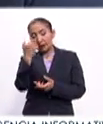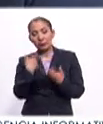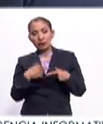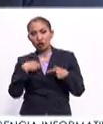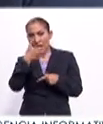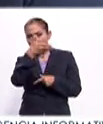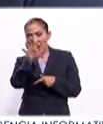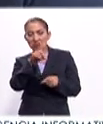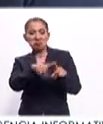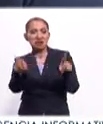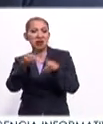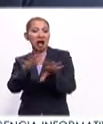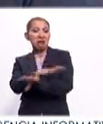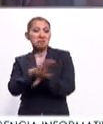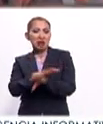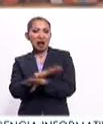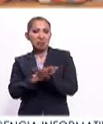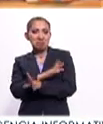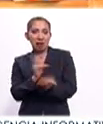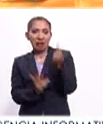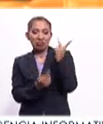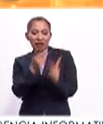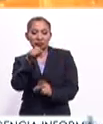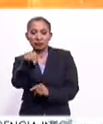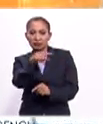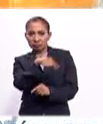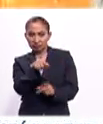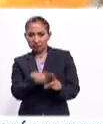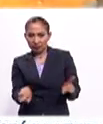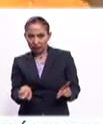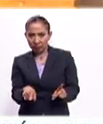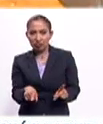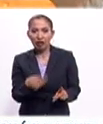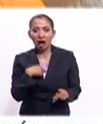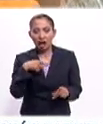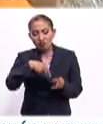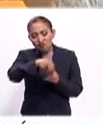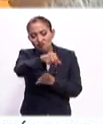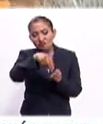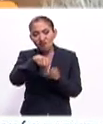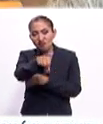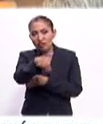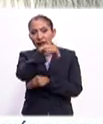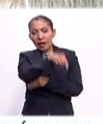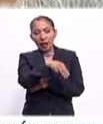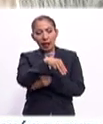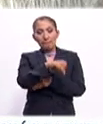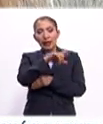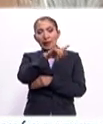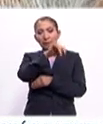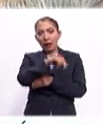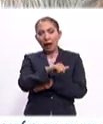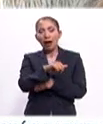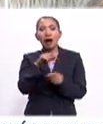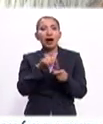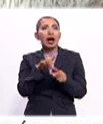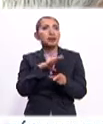Conceptualmente, un campesino puede variar los elementos que siembra en la milpa. En la milpa,